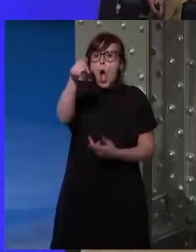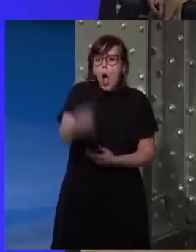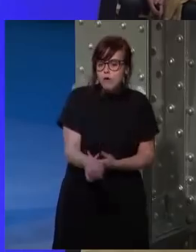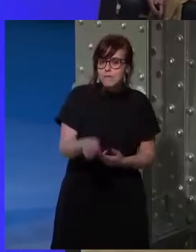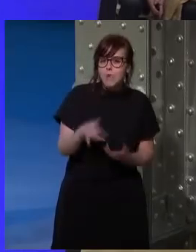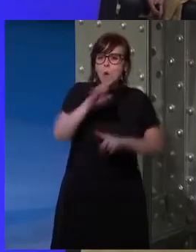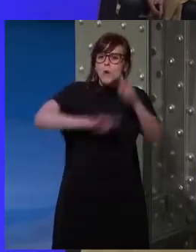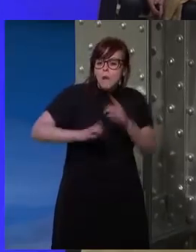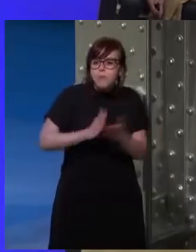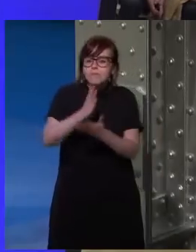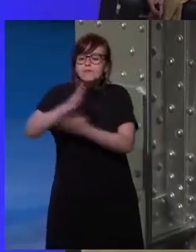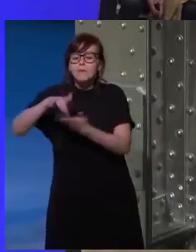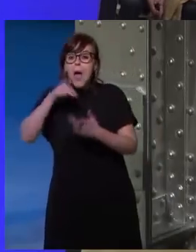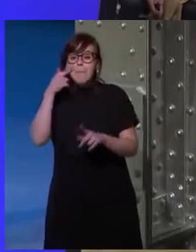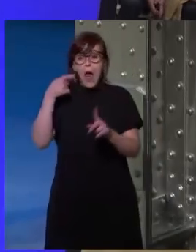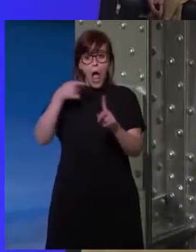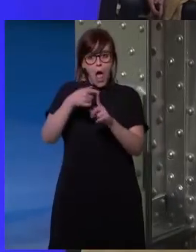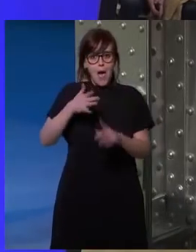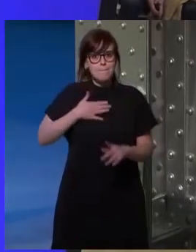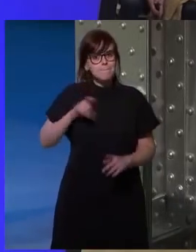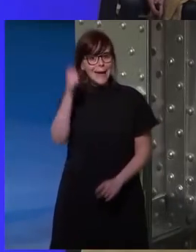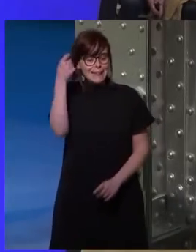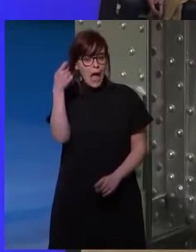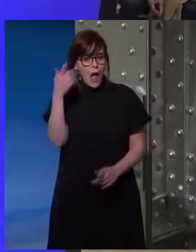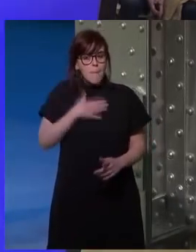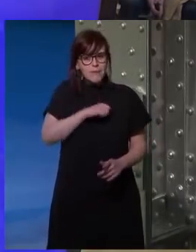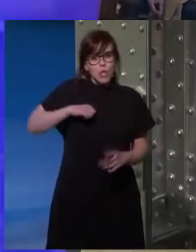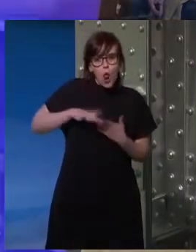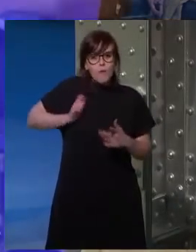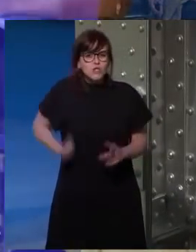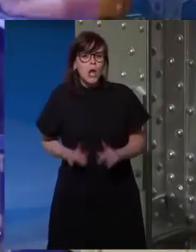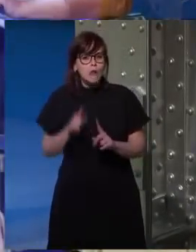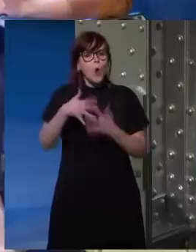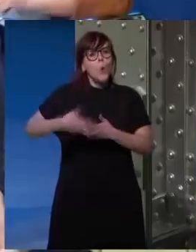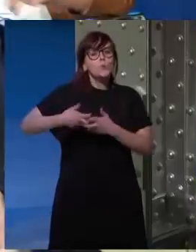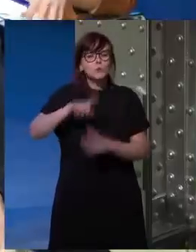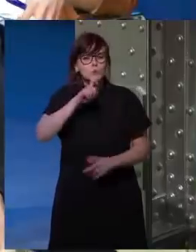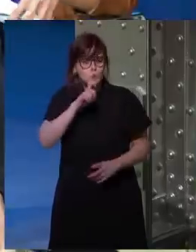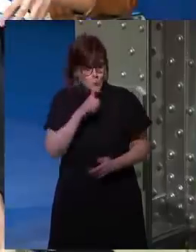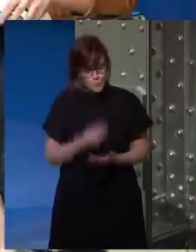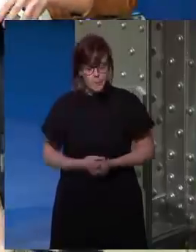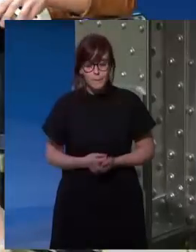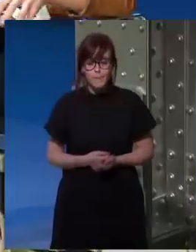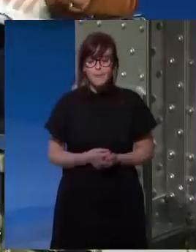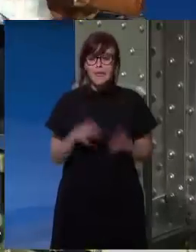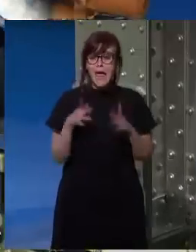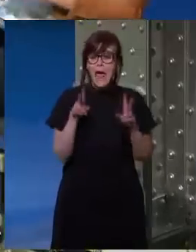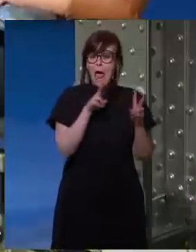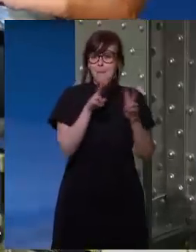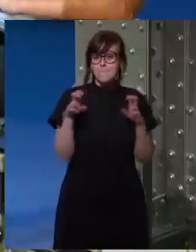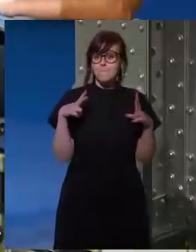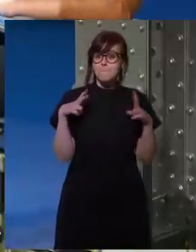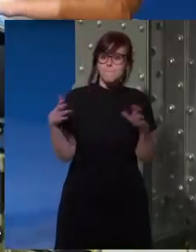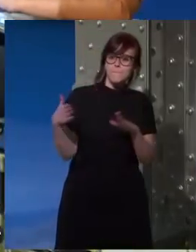que seguimos teniendo las mujeres para alcanzar nuestras metas personales y profesionales. En el libro, en el prólogo, dices, no